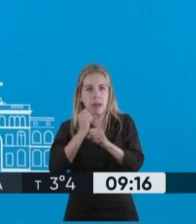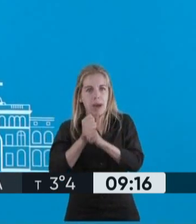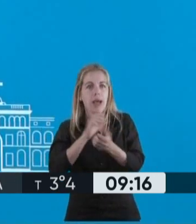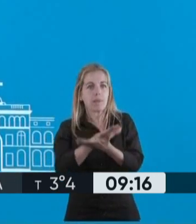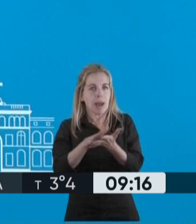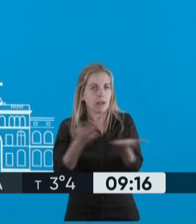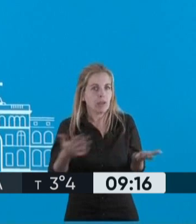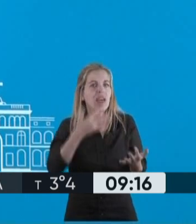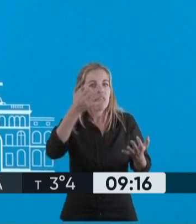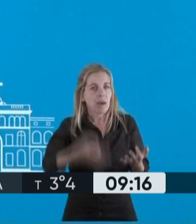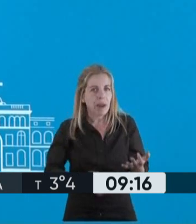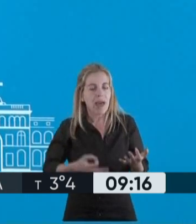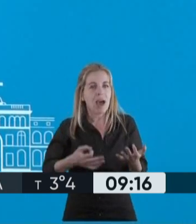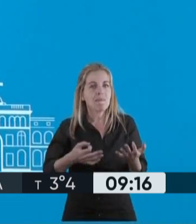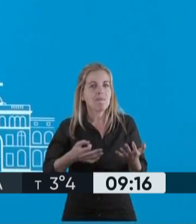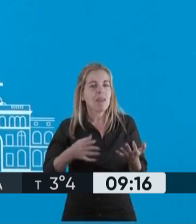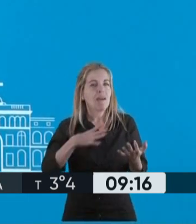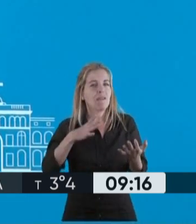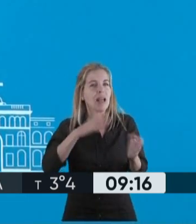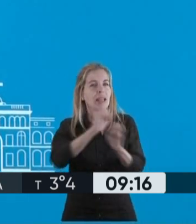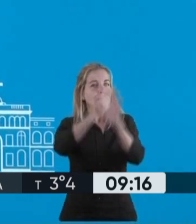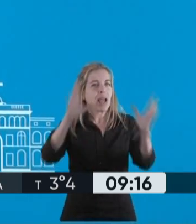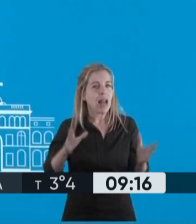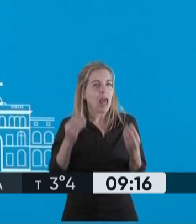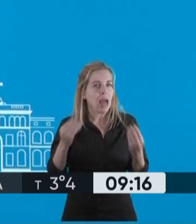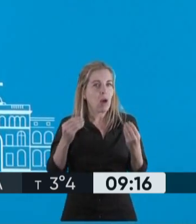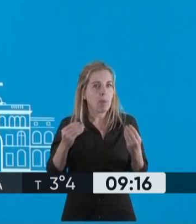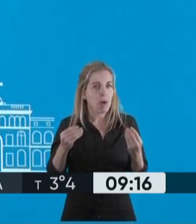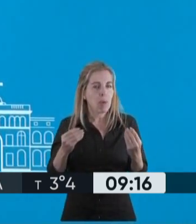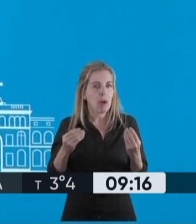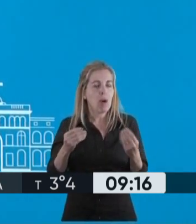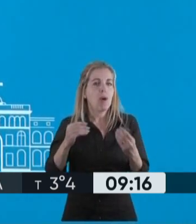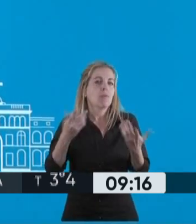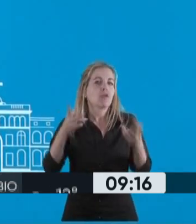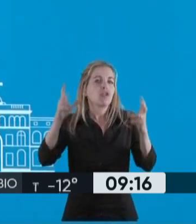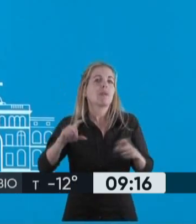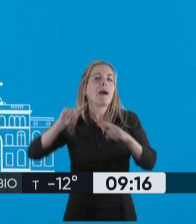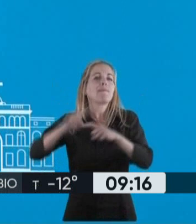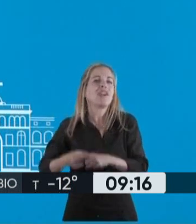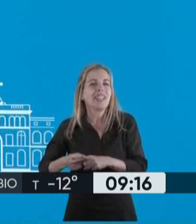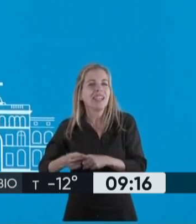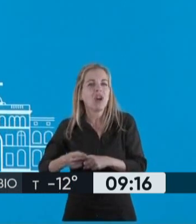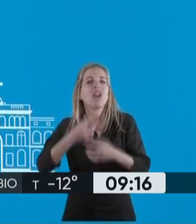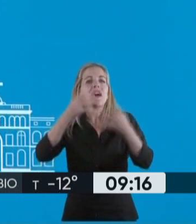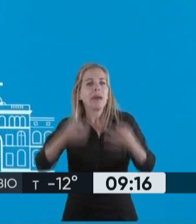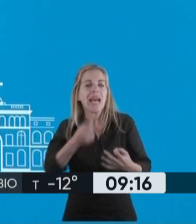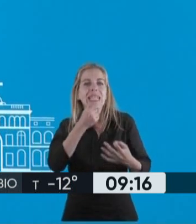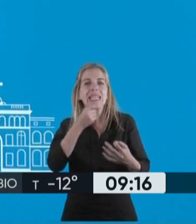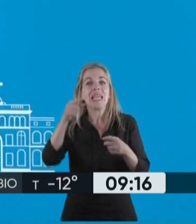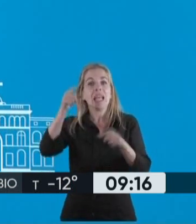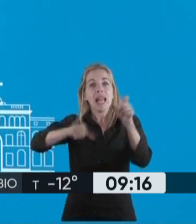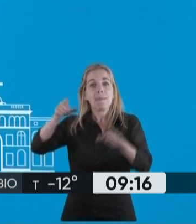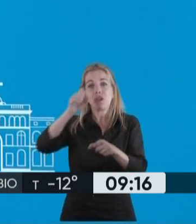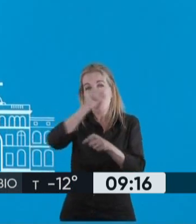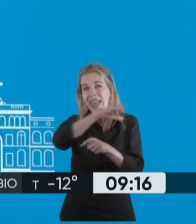es que no entendemos, no están muy claras cuáles son, son casi consignas políticas, no hay ninguna, si efectivamente es contra la suba de retenciones,